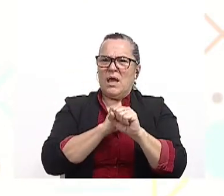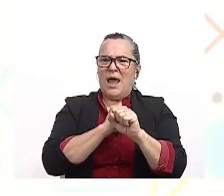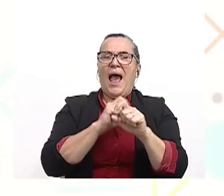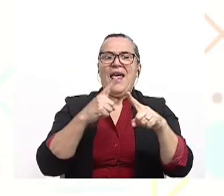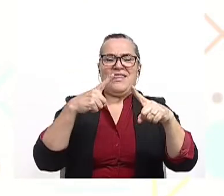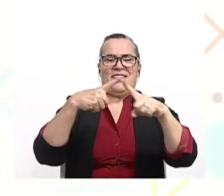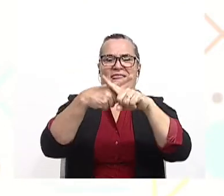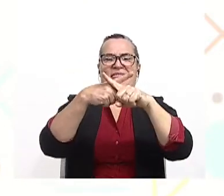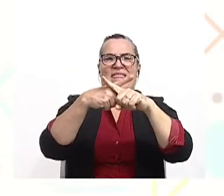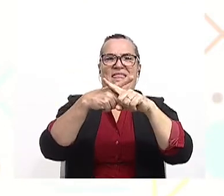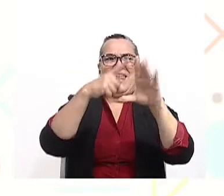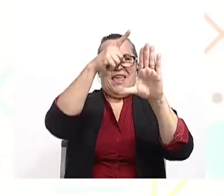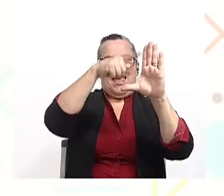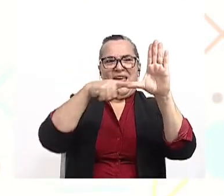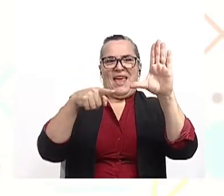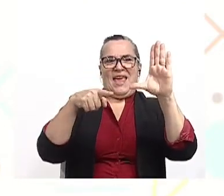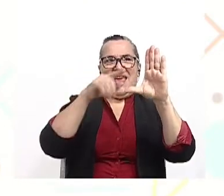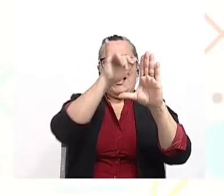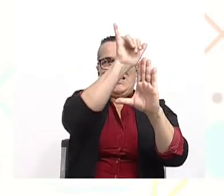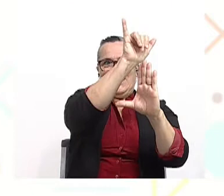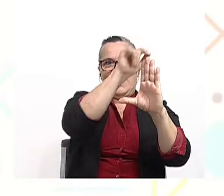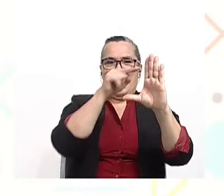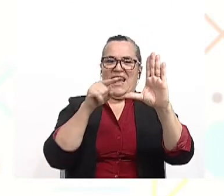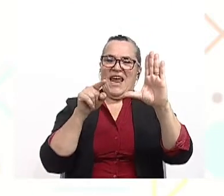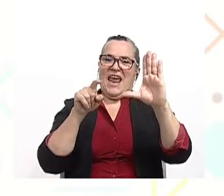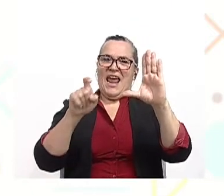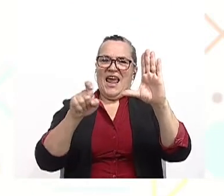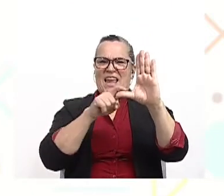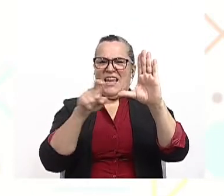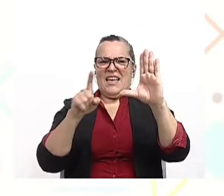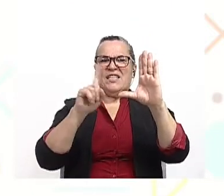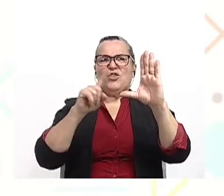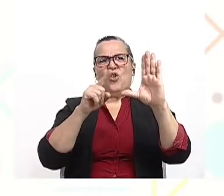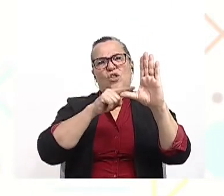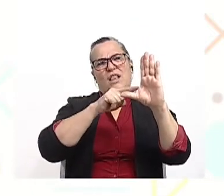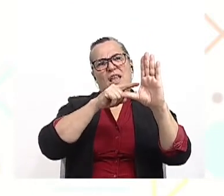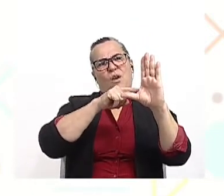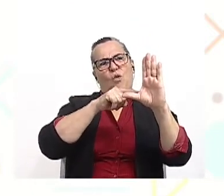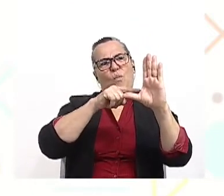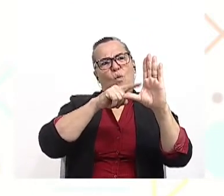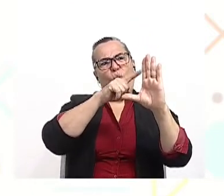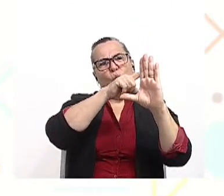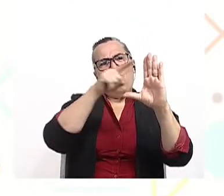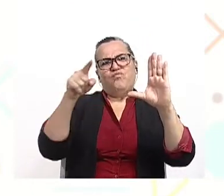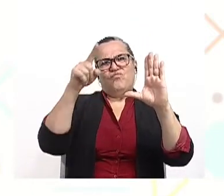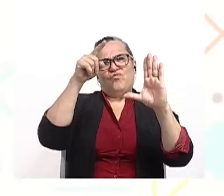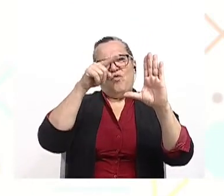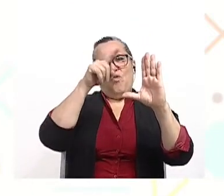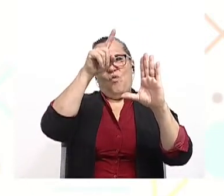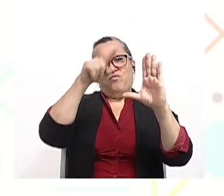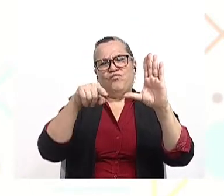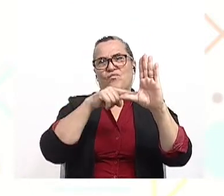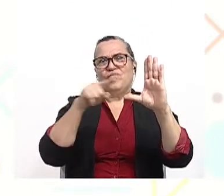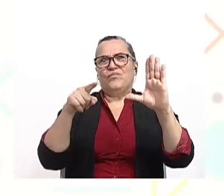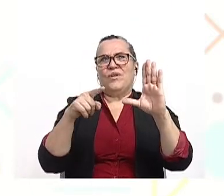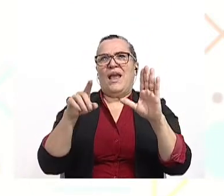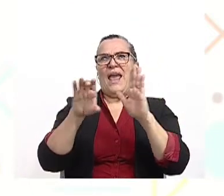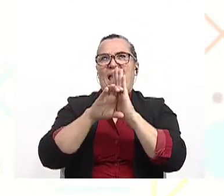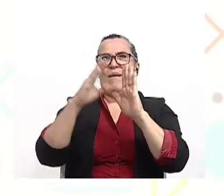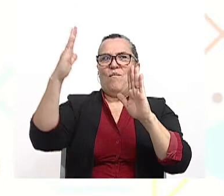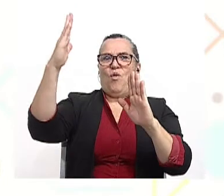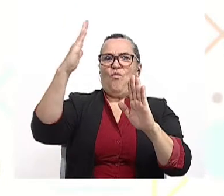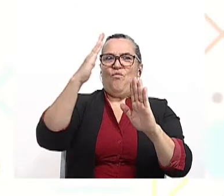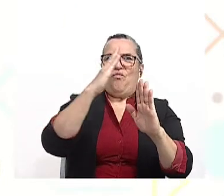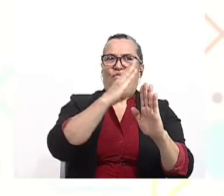interseca el eje Y y dónde interseca el eje X? Observemos esta gráfica, cómo se está desplazando y corta el eje Y, el eje